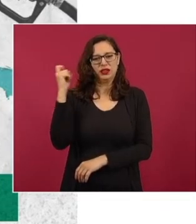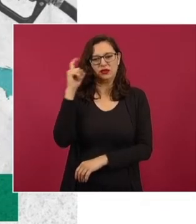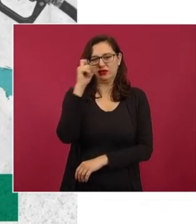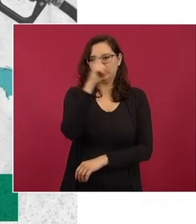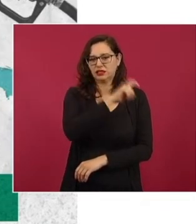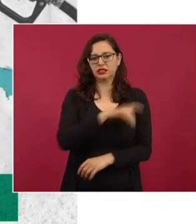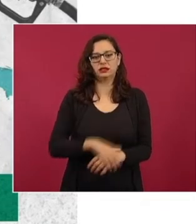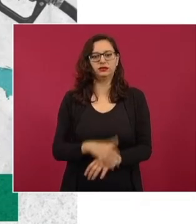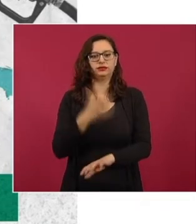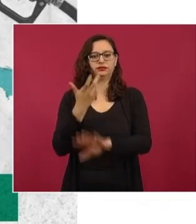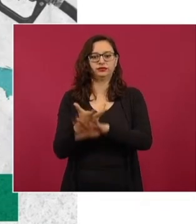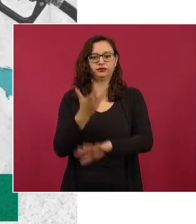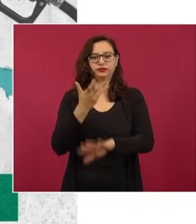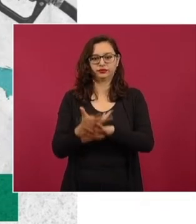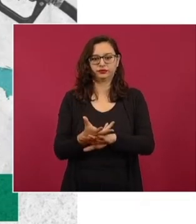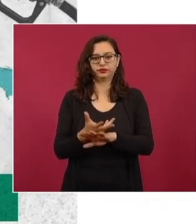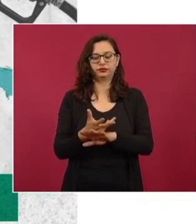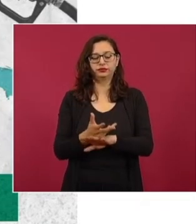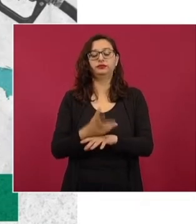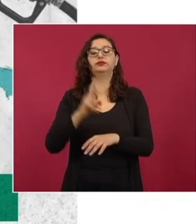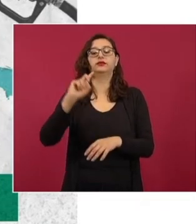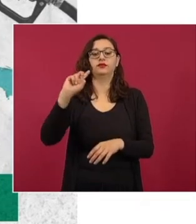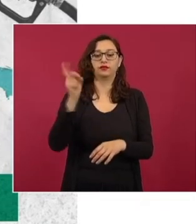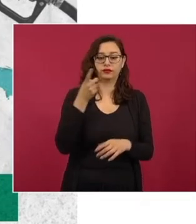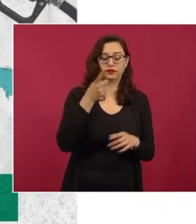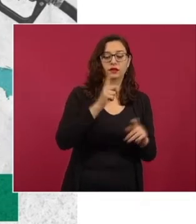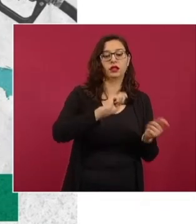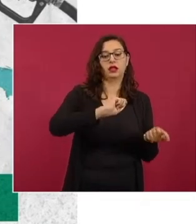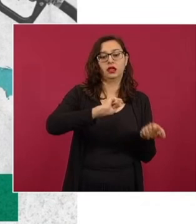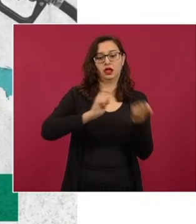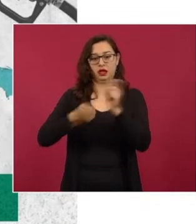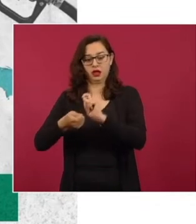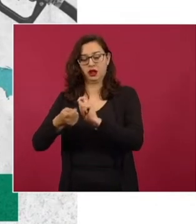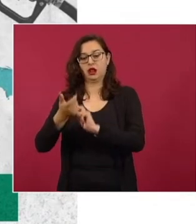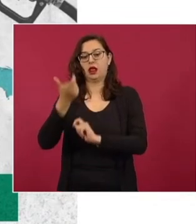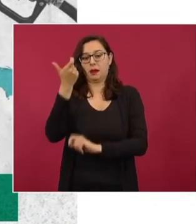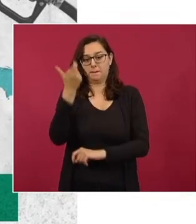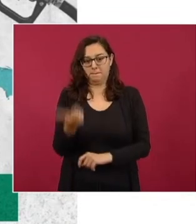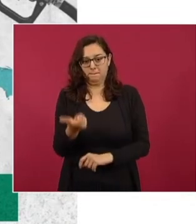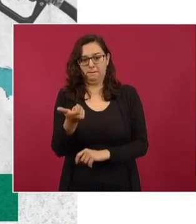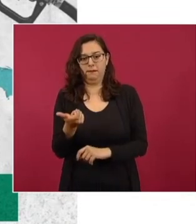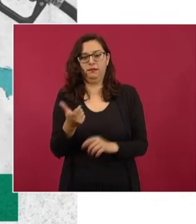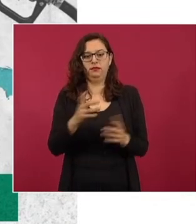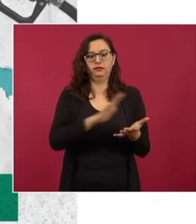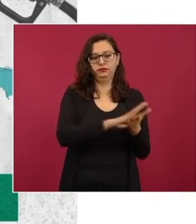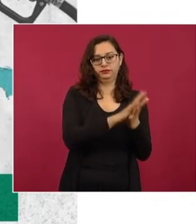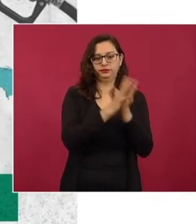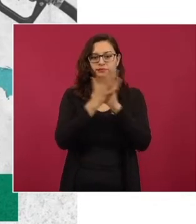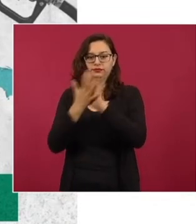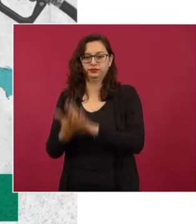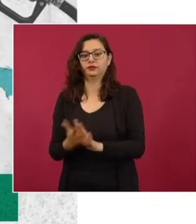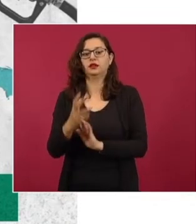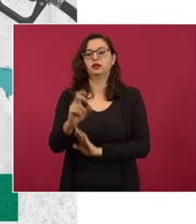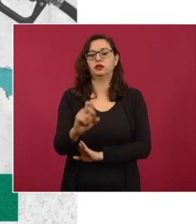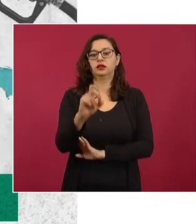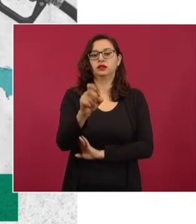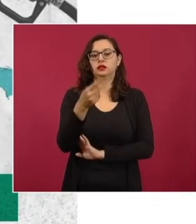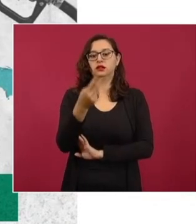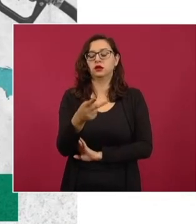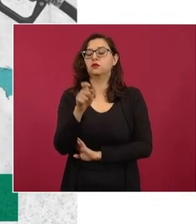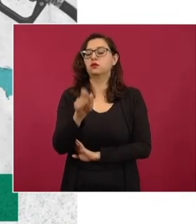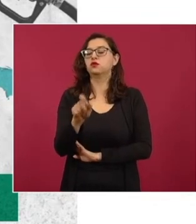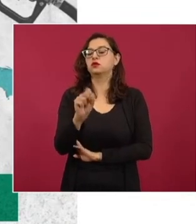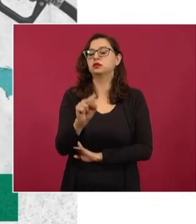Estados Unidos, convirtiéndolo de galones a litros y de dólares norteamericanos a pesos, 32